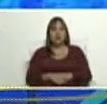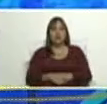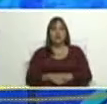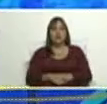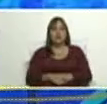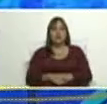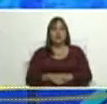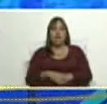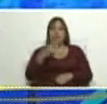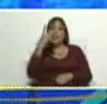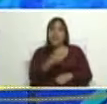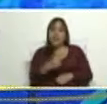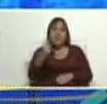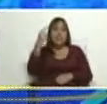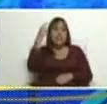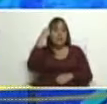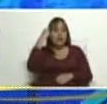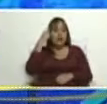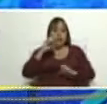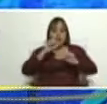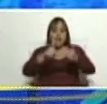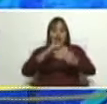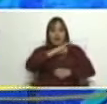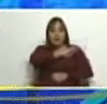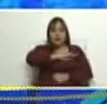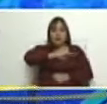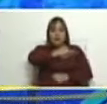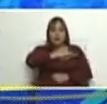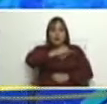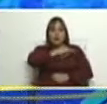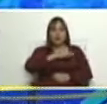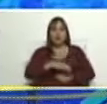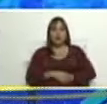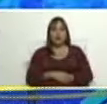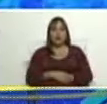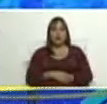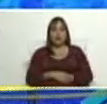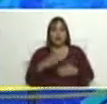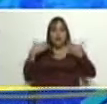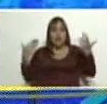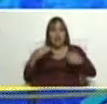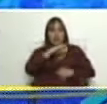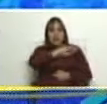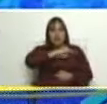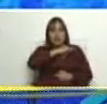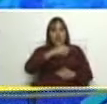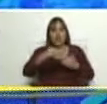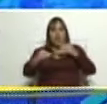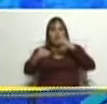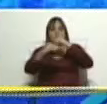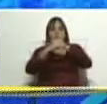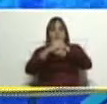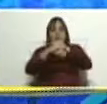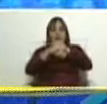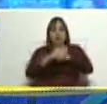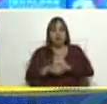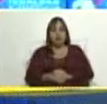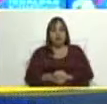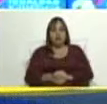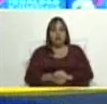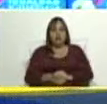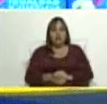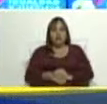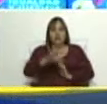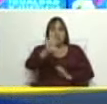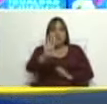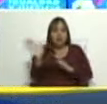como fecha para el lanzamiento de la gran misión Igualdad el